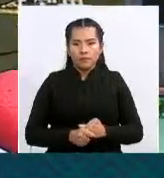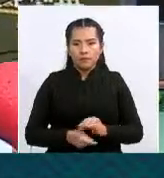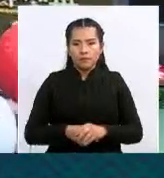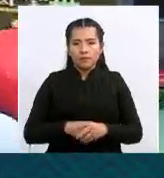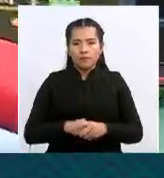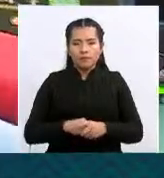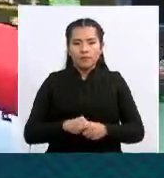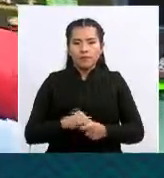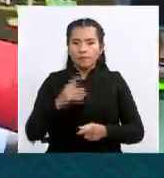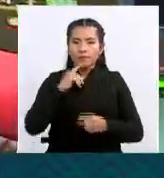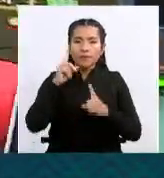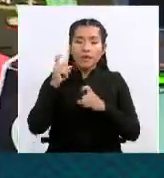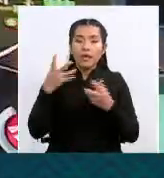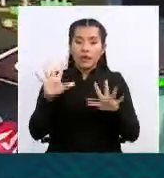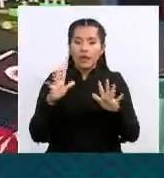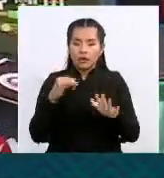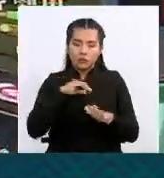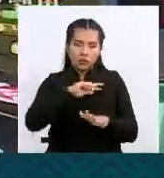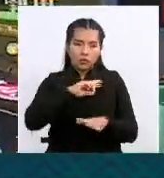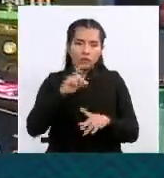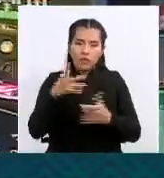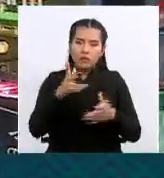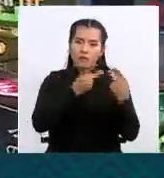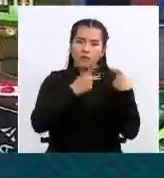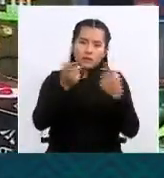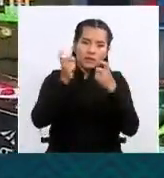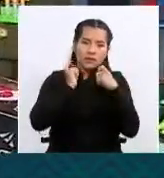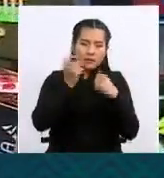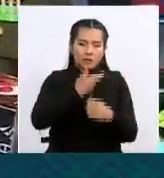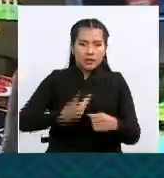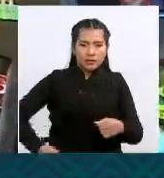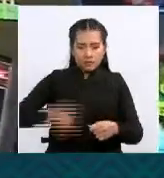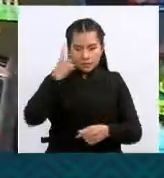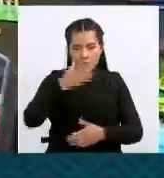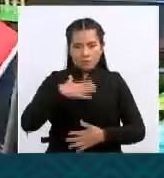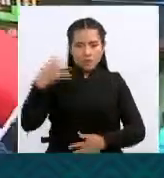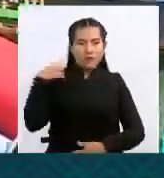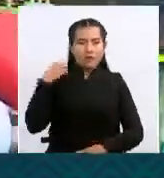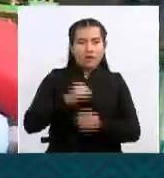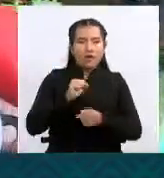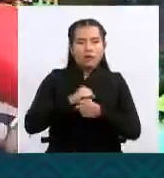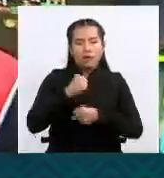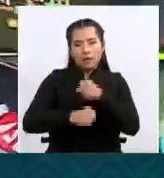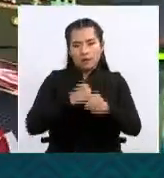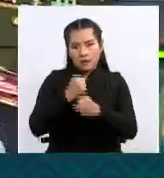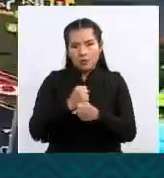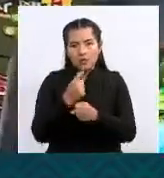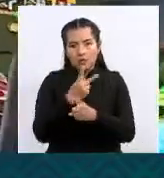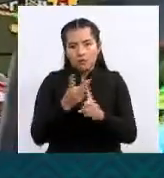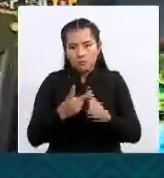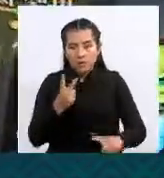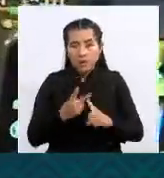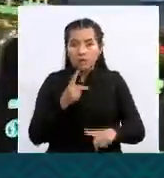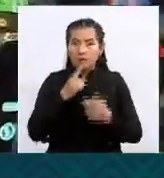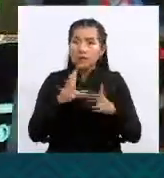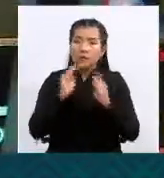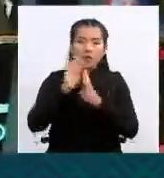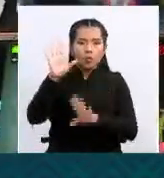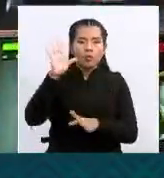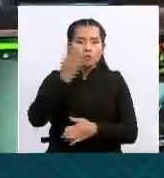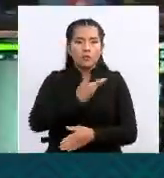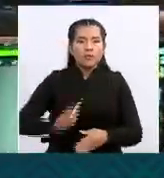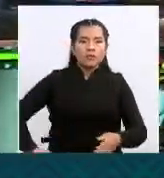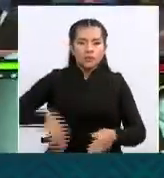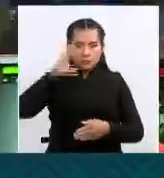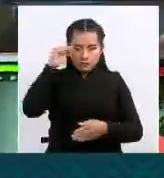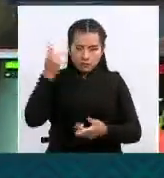su sucesor? Ese es un privilegio del señor presidente. ¿Qué se va a conocer ahora? ¿Quién va a asumir, sí, general? Esa es una decisión del señor presidente del Estado.